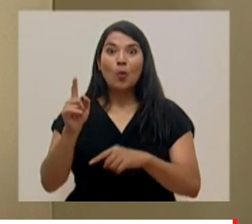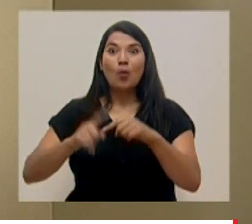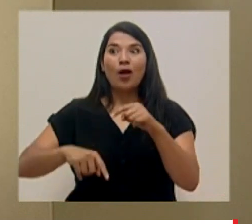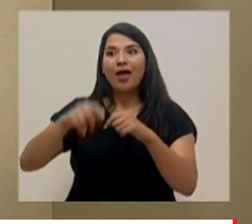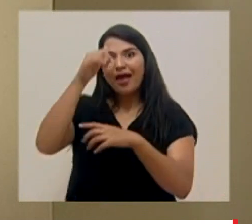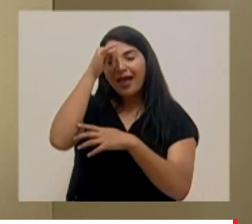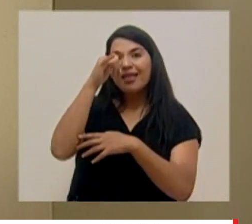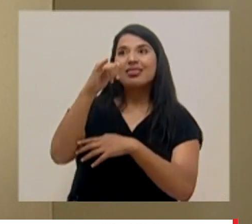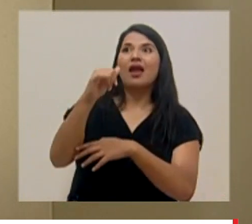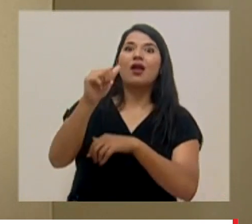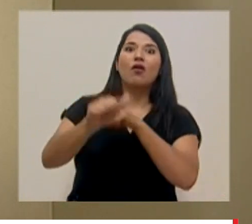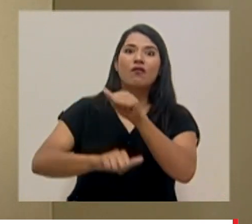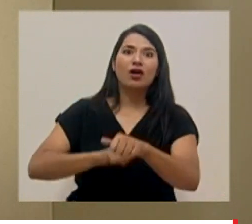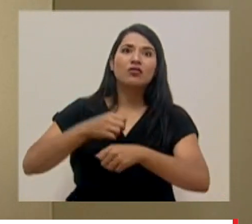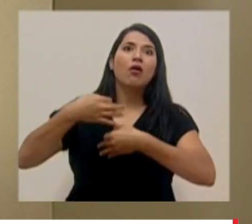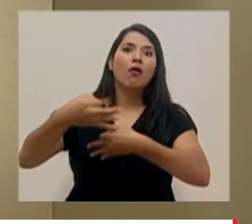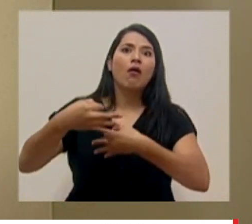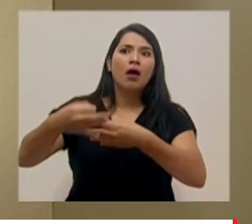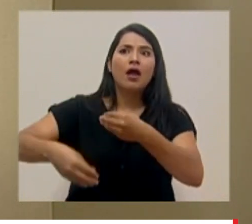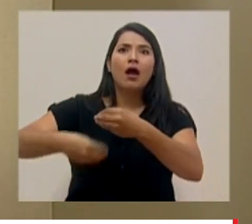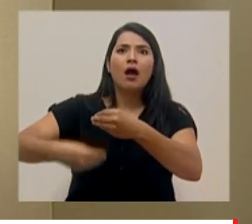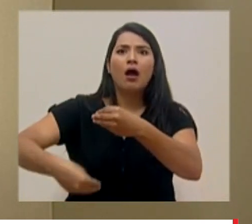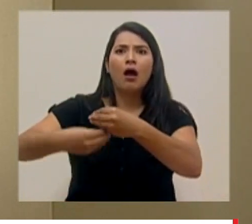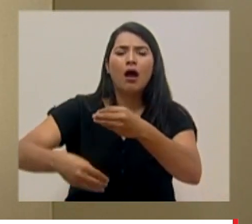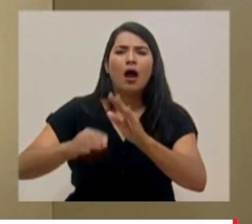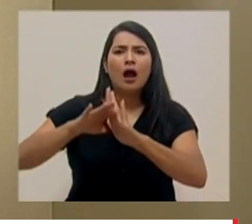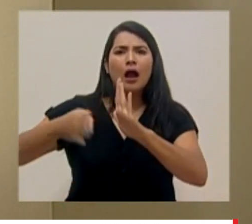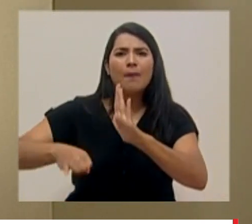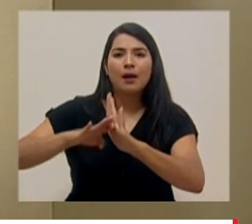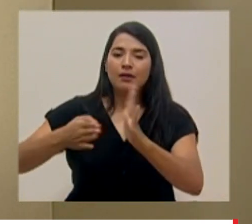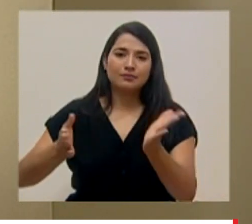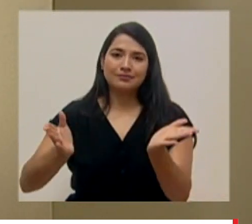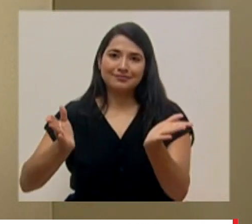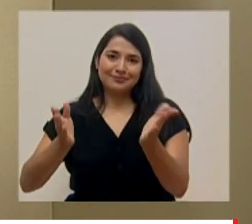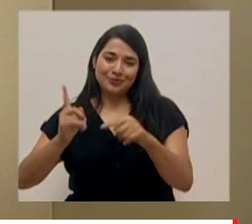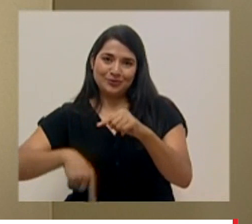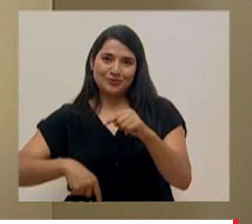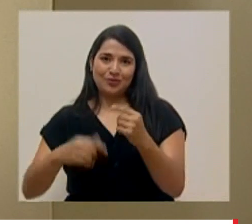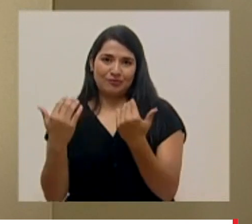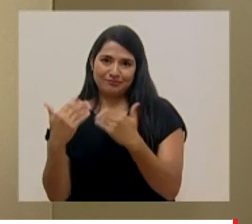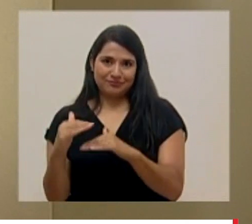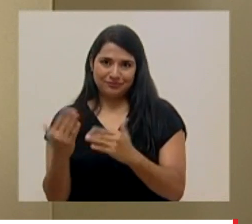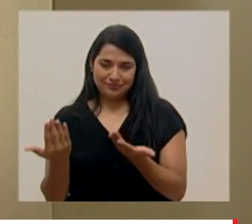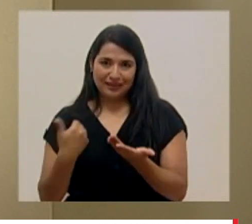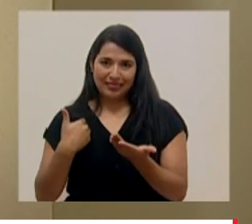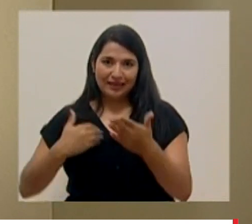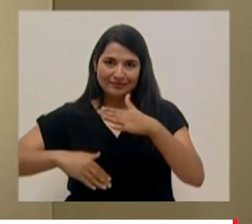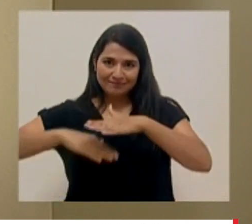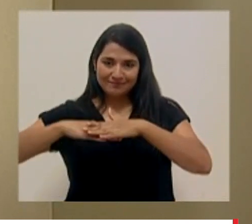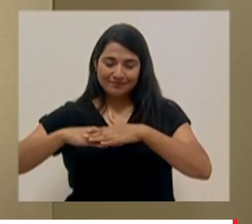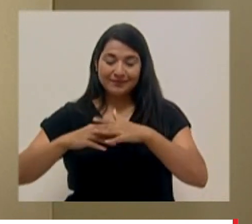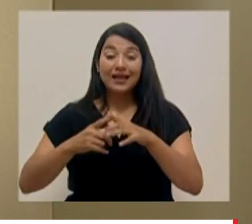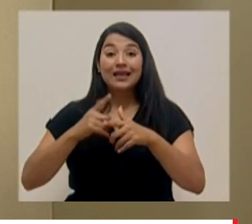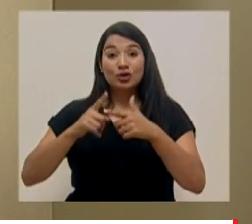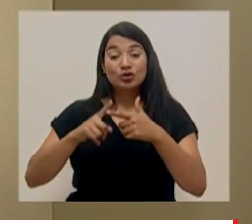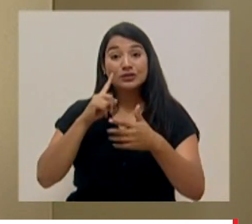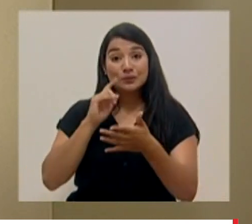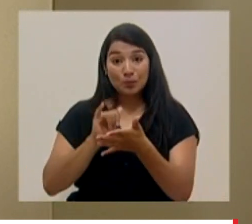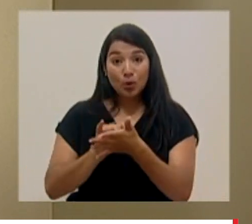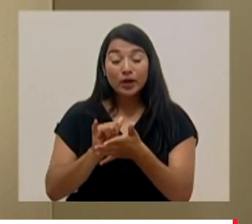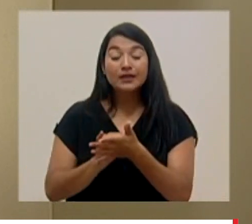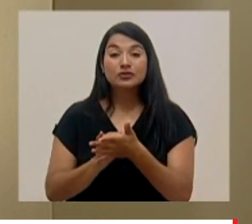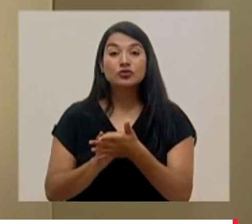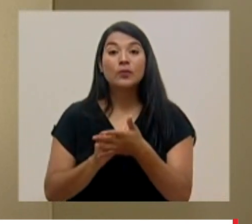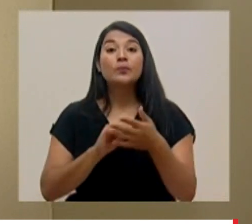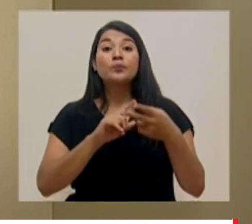eternos. Esos esfuerzos no pueden prolongarse en el tiempo, tienen un límite. Y justamente bajo esa premisa y